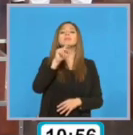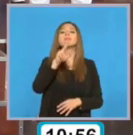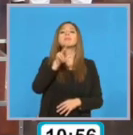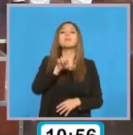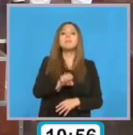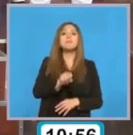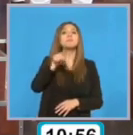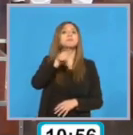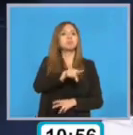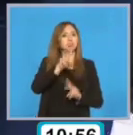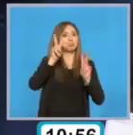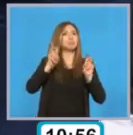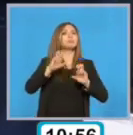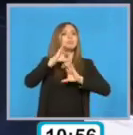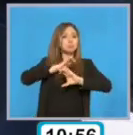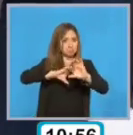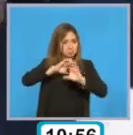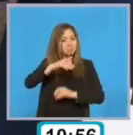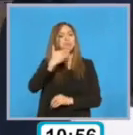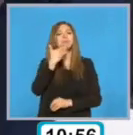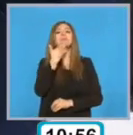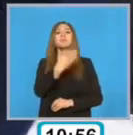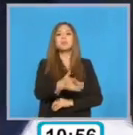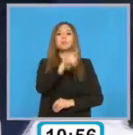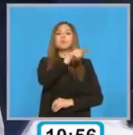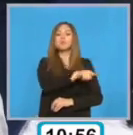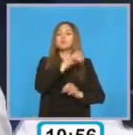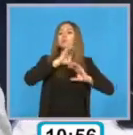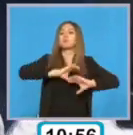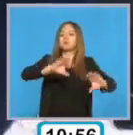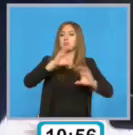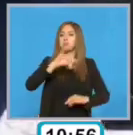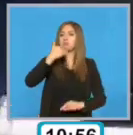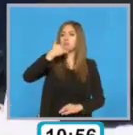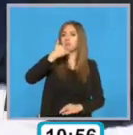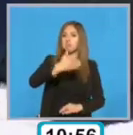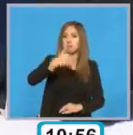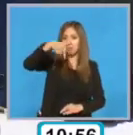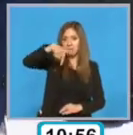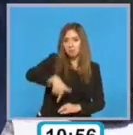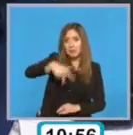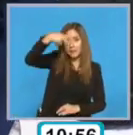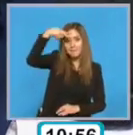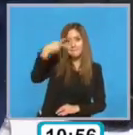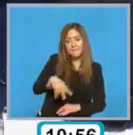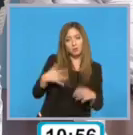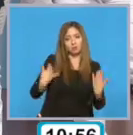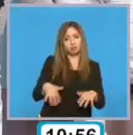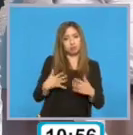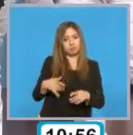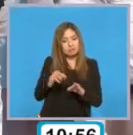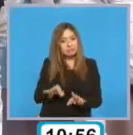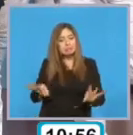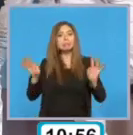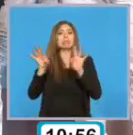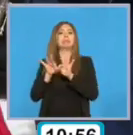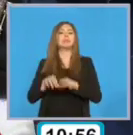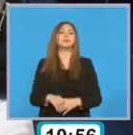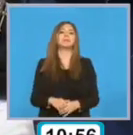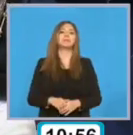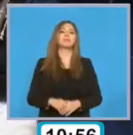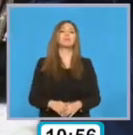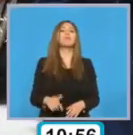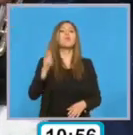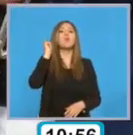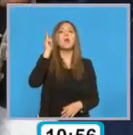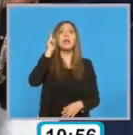tema. Y de Gracias. verdad, sabemos que va a funcionar muy bien. Lo estás haciendo, lo estás logrando aquí en México, que es un reto para ti. Sí, con el favor de Dios sí nos va a ir muy